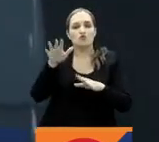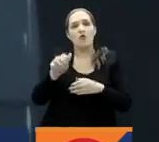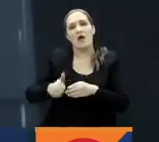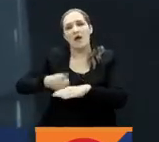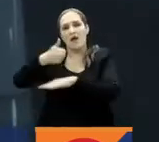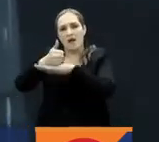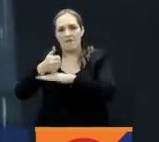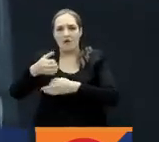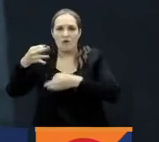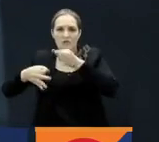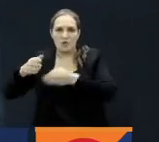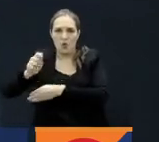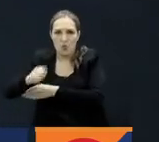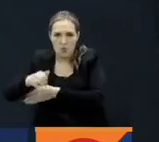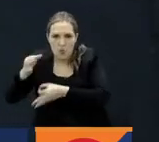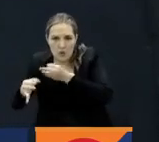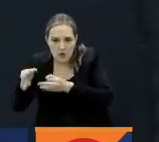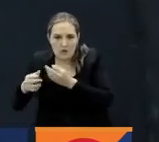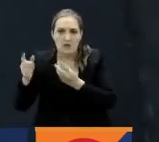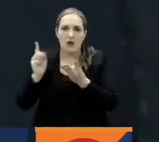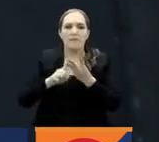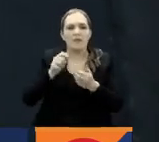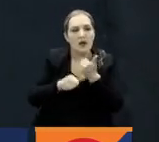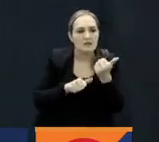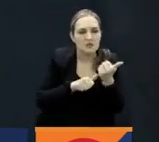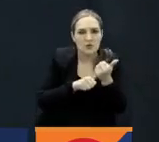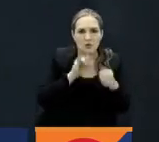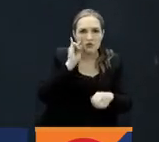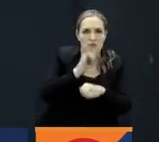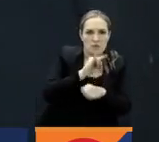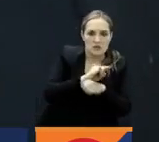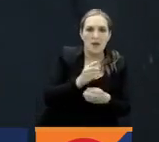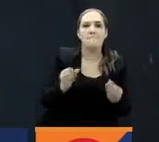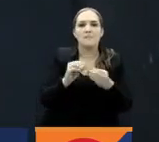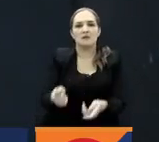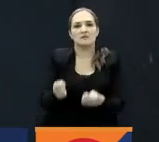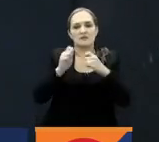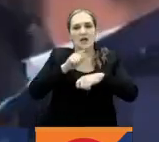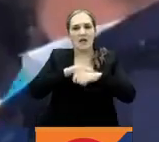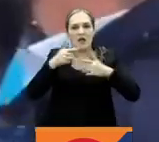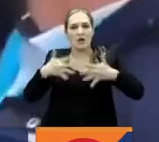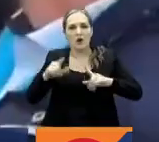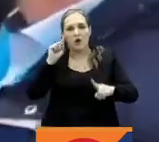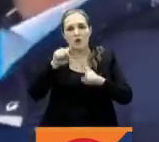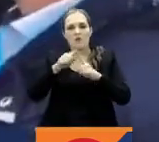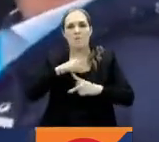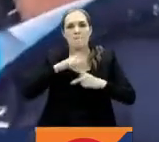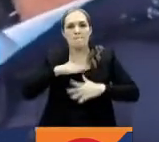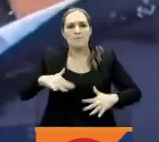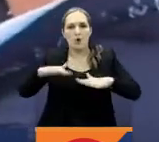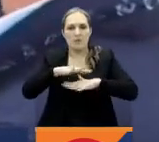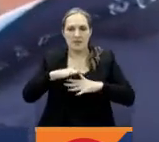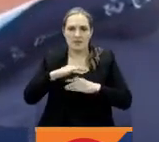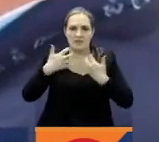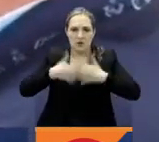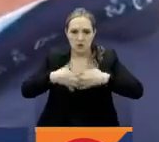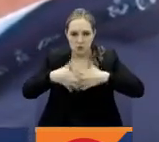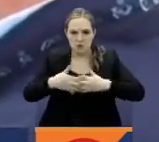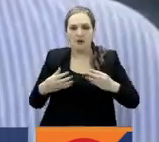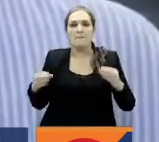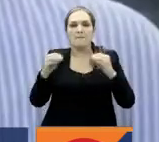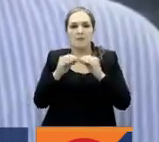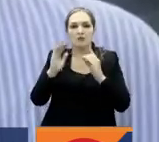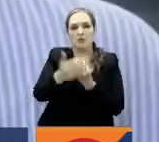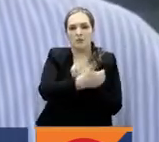secretaria general, asesora de superintendente, superintendente encargada para la propiedad industrial, superintendente delegada para la protección